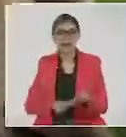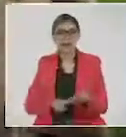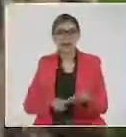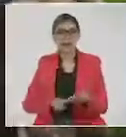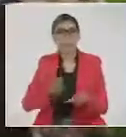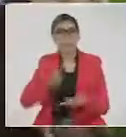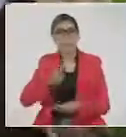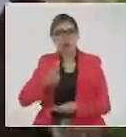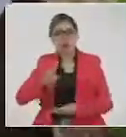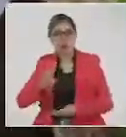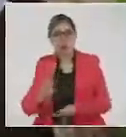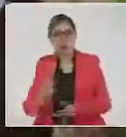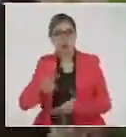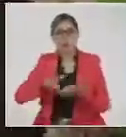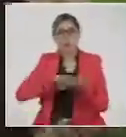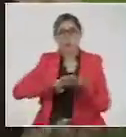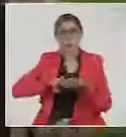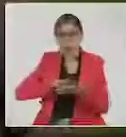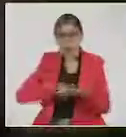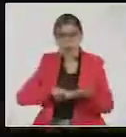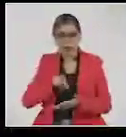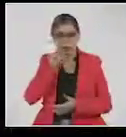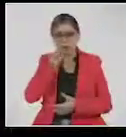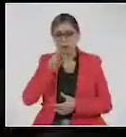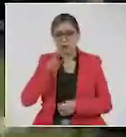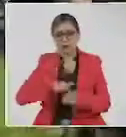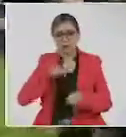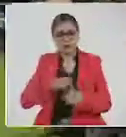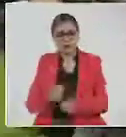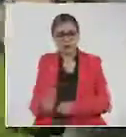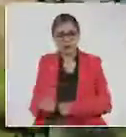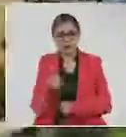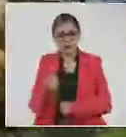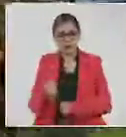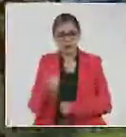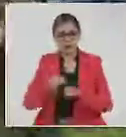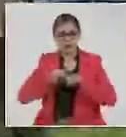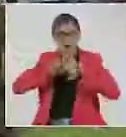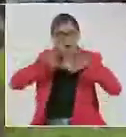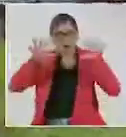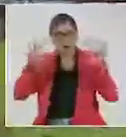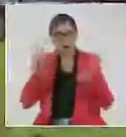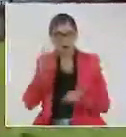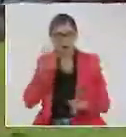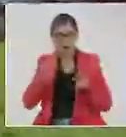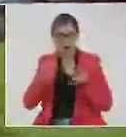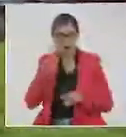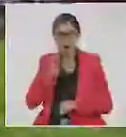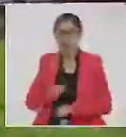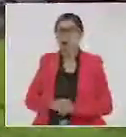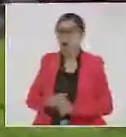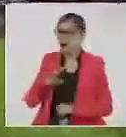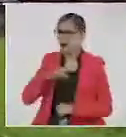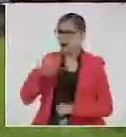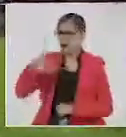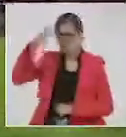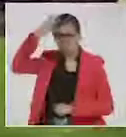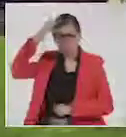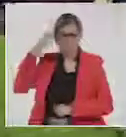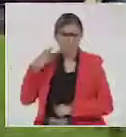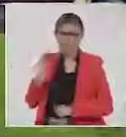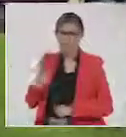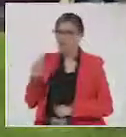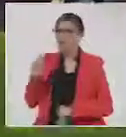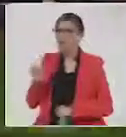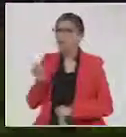como el verde, ¿no? Y como los que estamos viendo justamente en ese momento en pantalla. ¿Qué pasa con la cabellera? ¿También tiene un